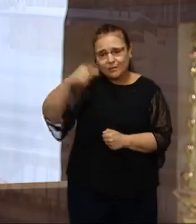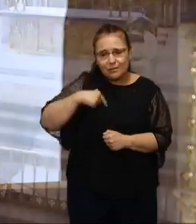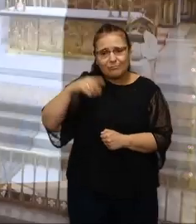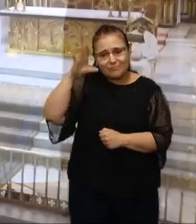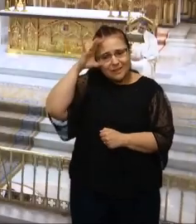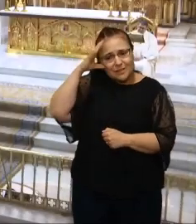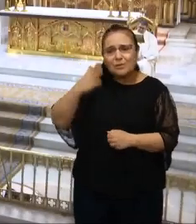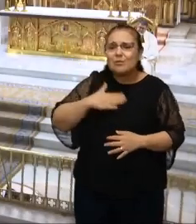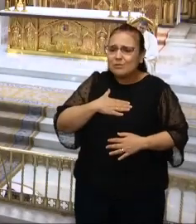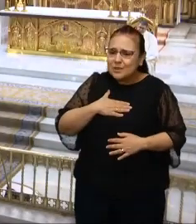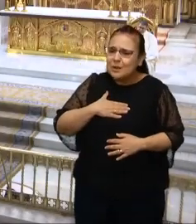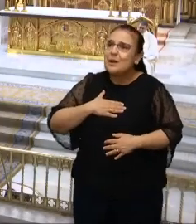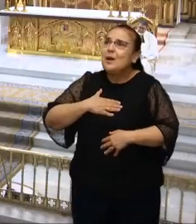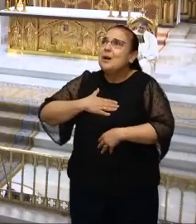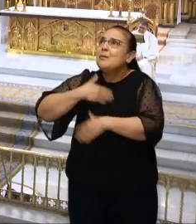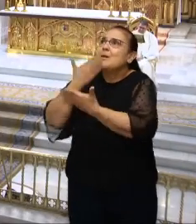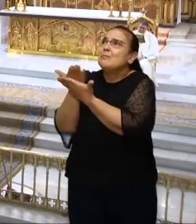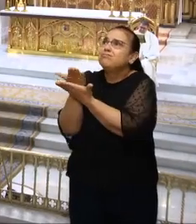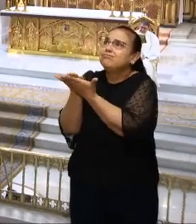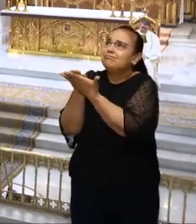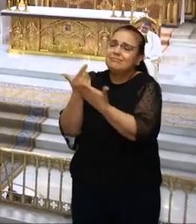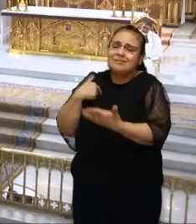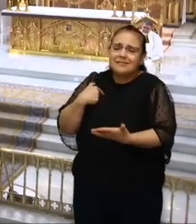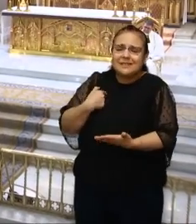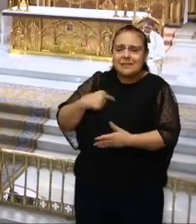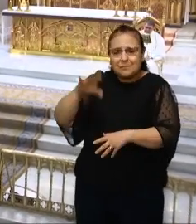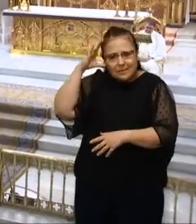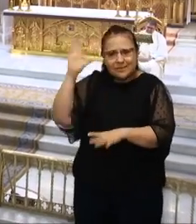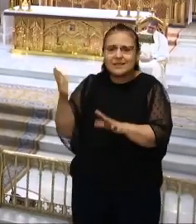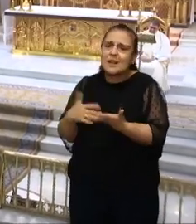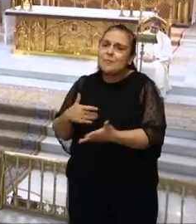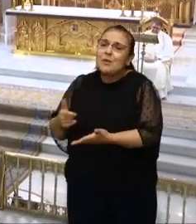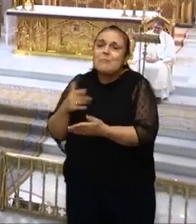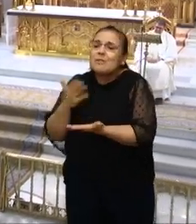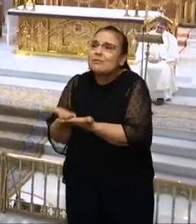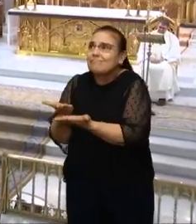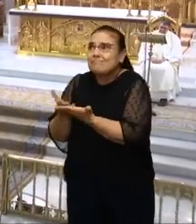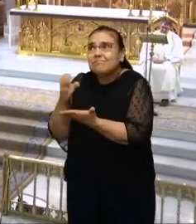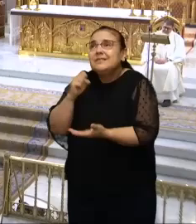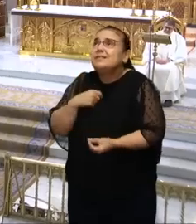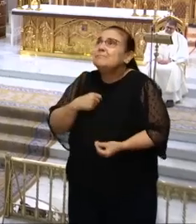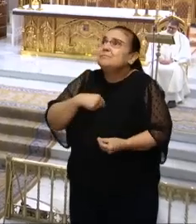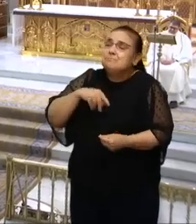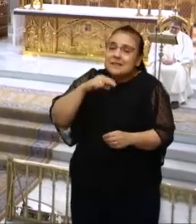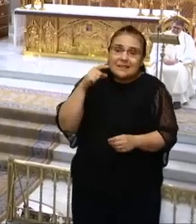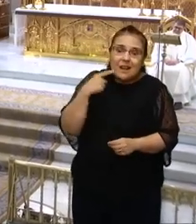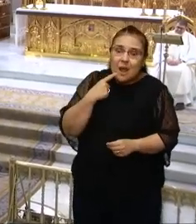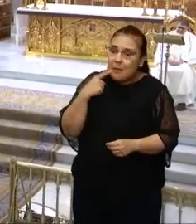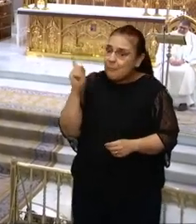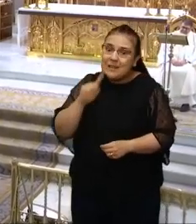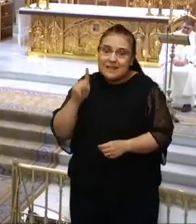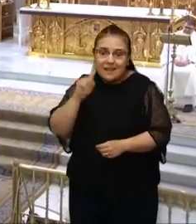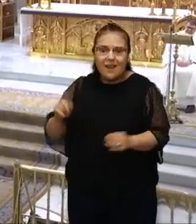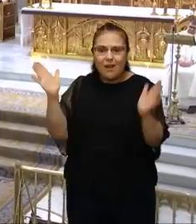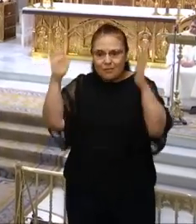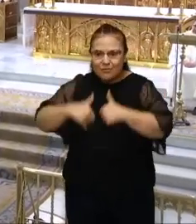mi apelación, atiende a mis clamores, presta oído a mi súplica, que mis labios no hay